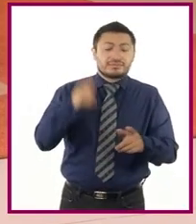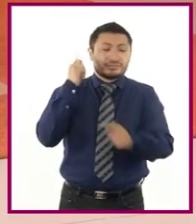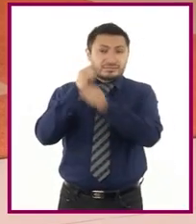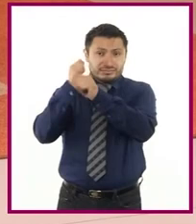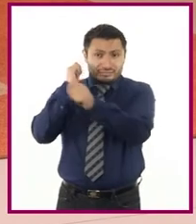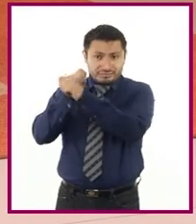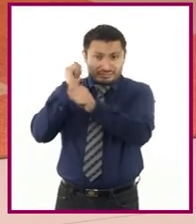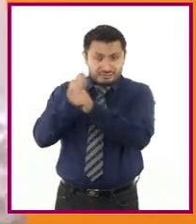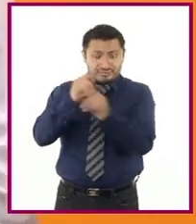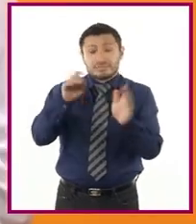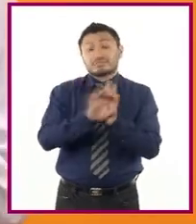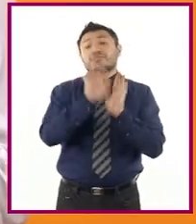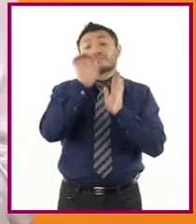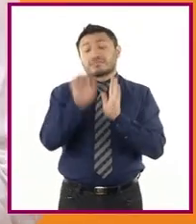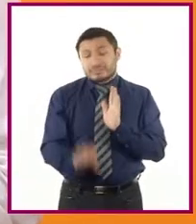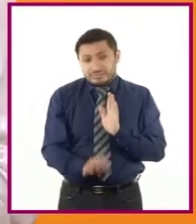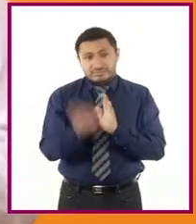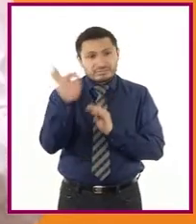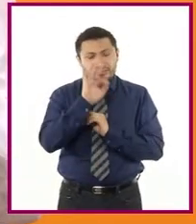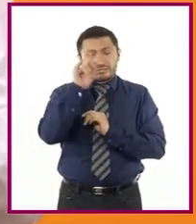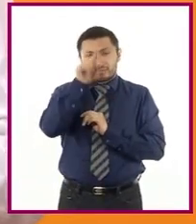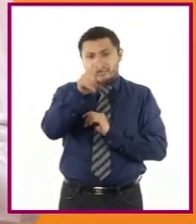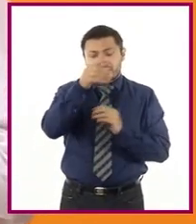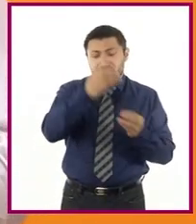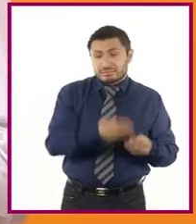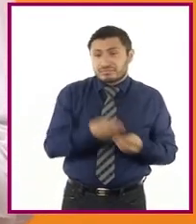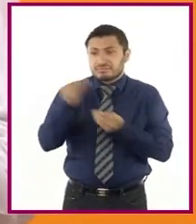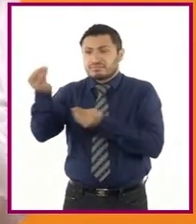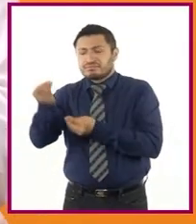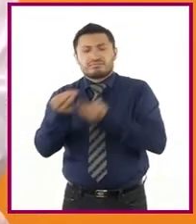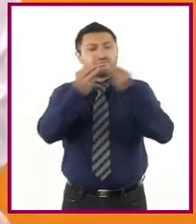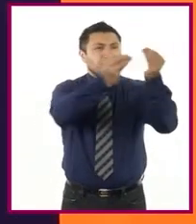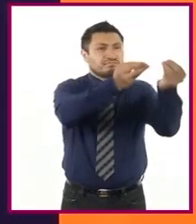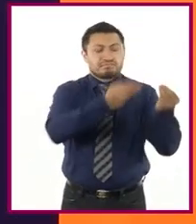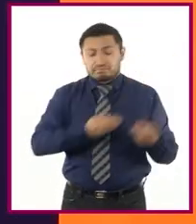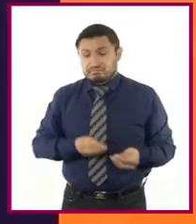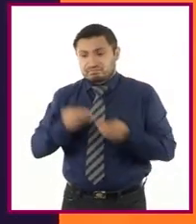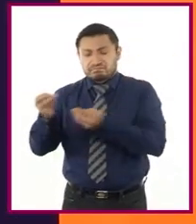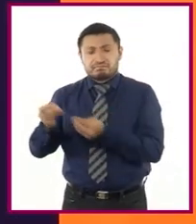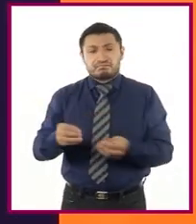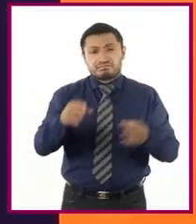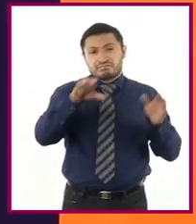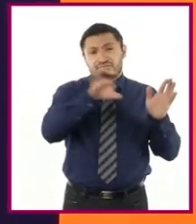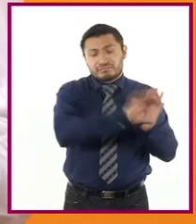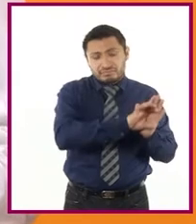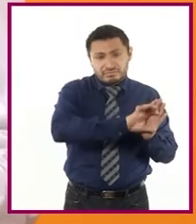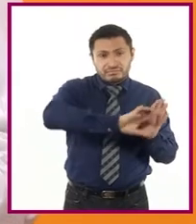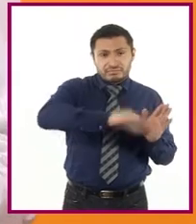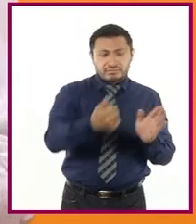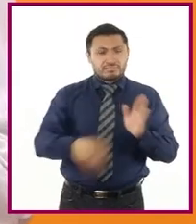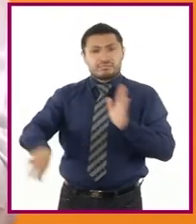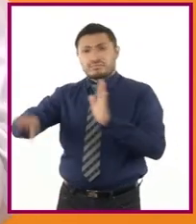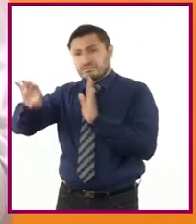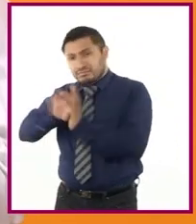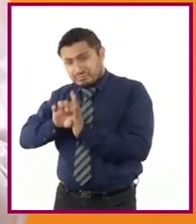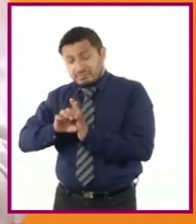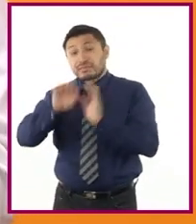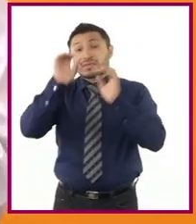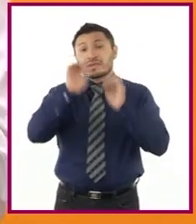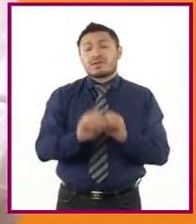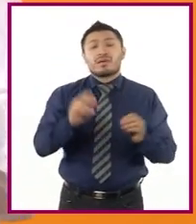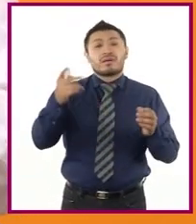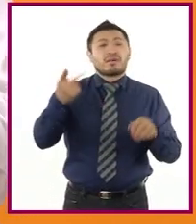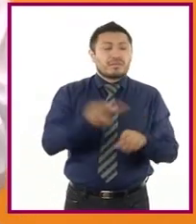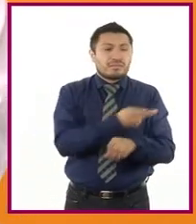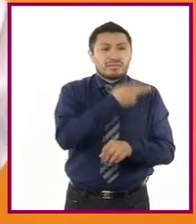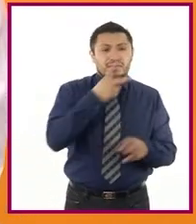transporte. Por ejemplo, si tuvieras que trasladar tus telas de una habitación a otra o pasar